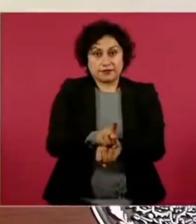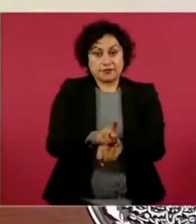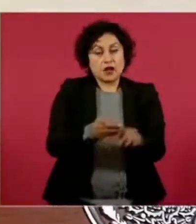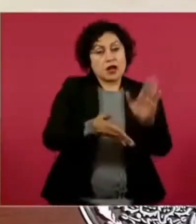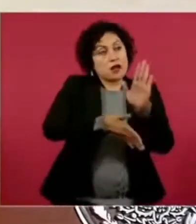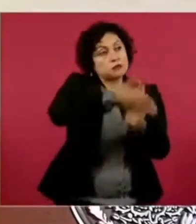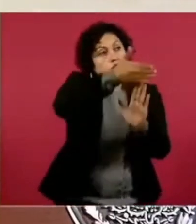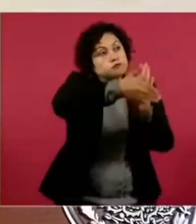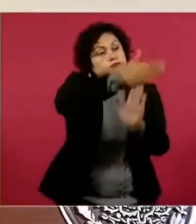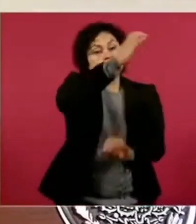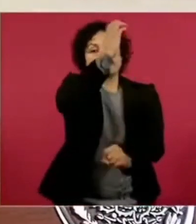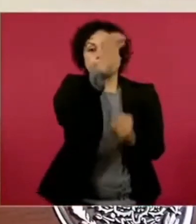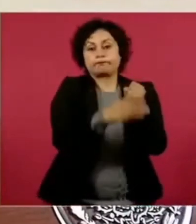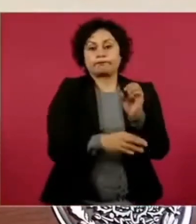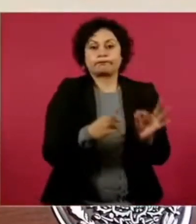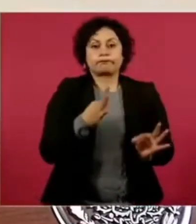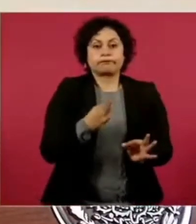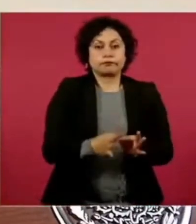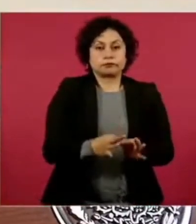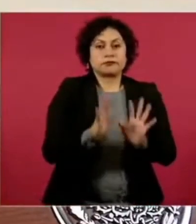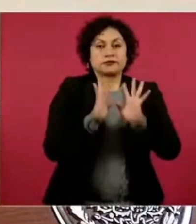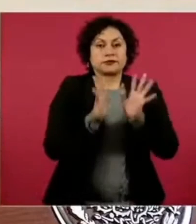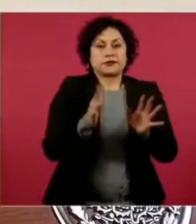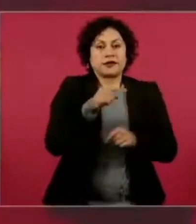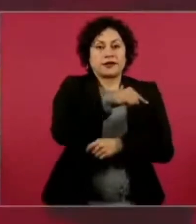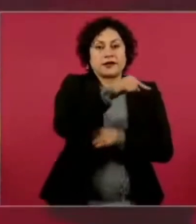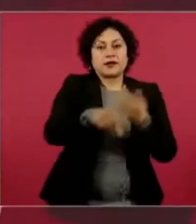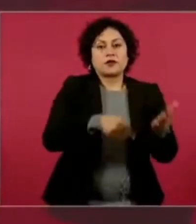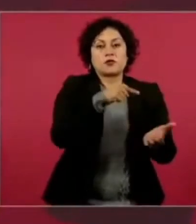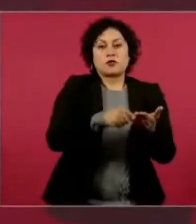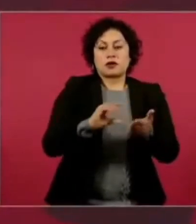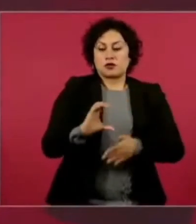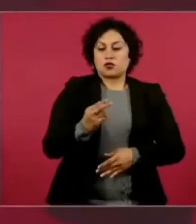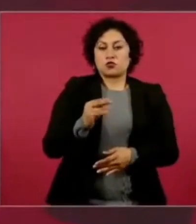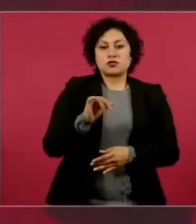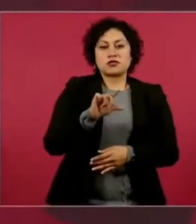obras del Cuchillo 2.